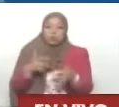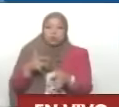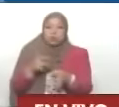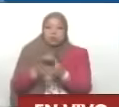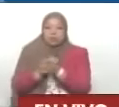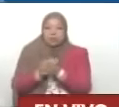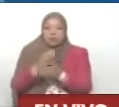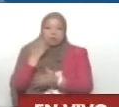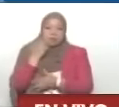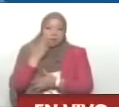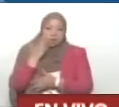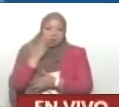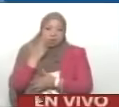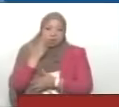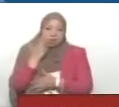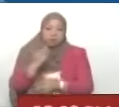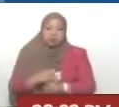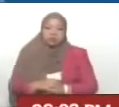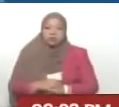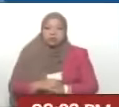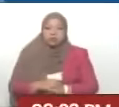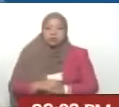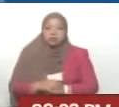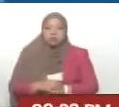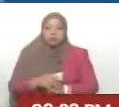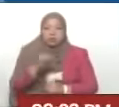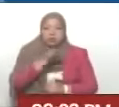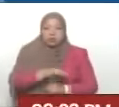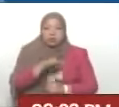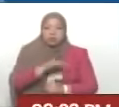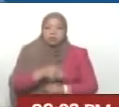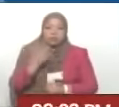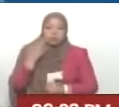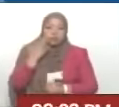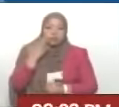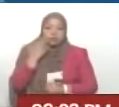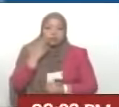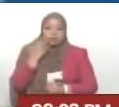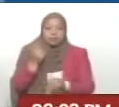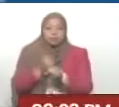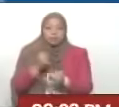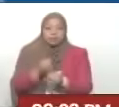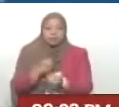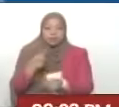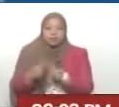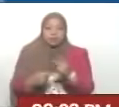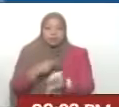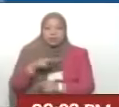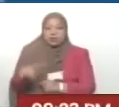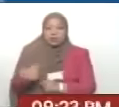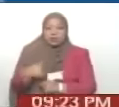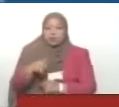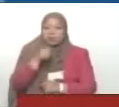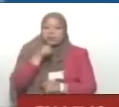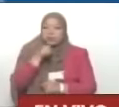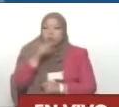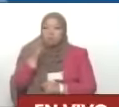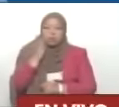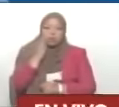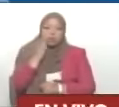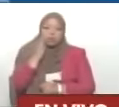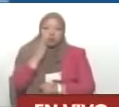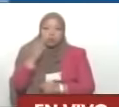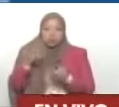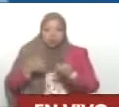querida madre, Vanessa Alejandra. ¿Está por aquí? Sí, señor. Vanessa Alejandra. Aquí está con